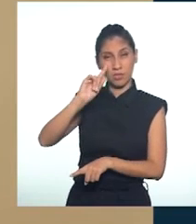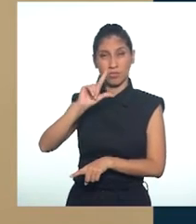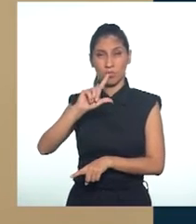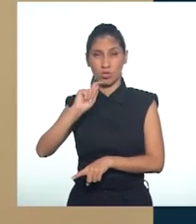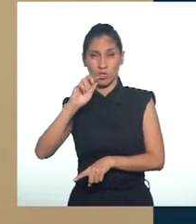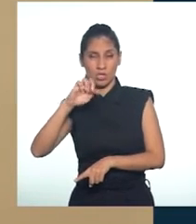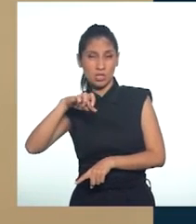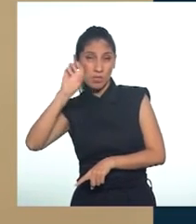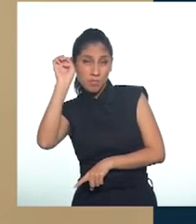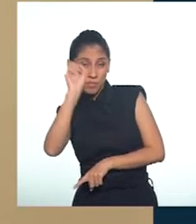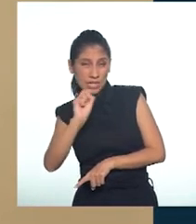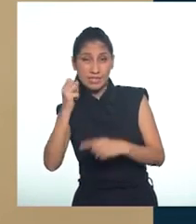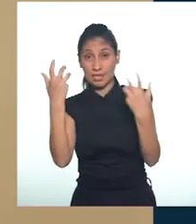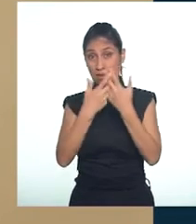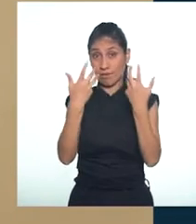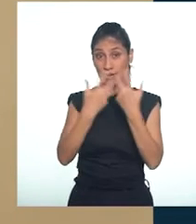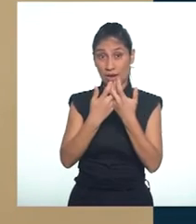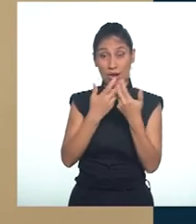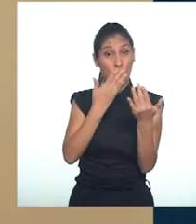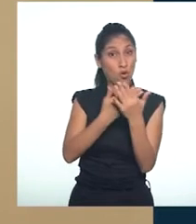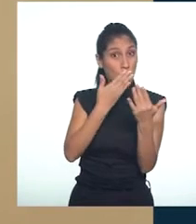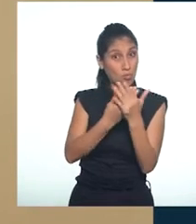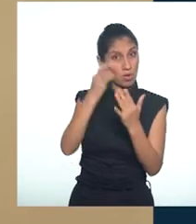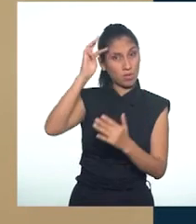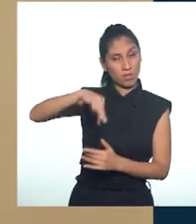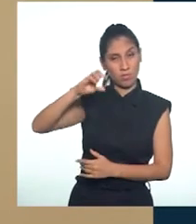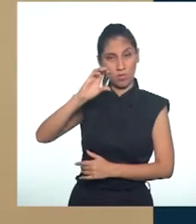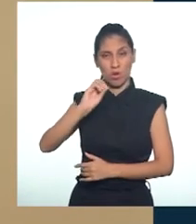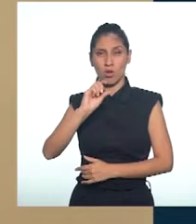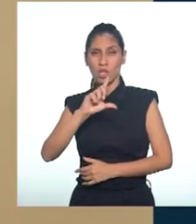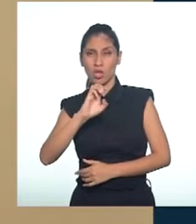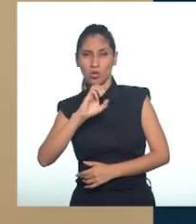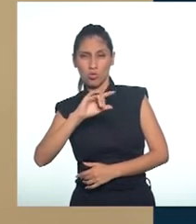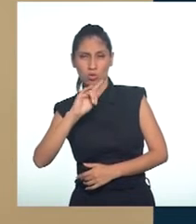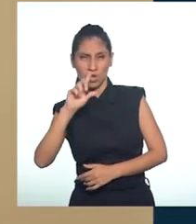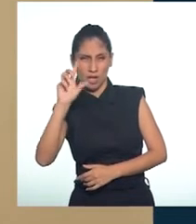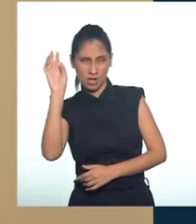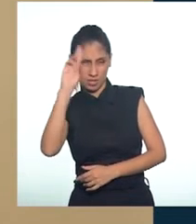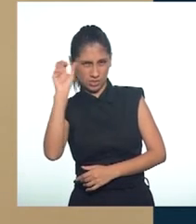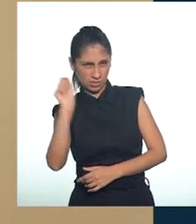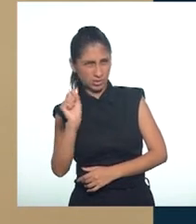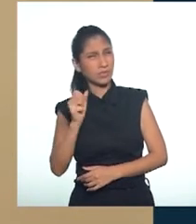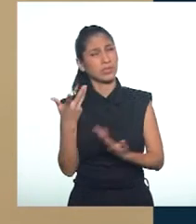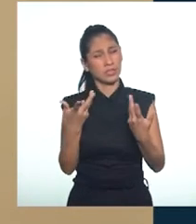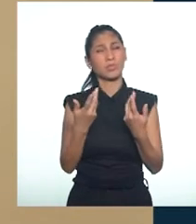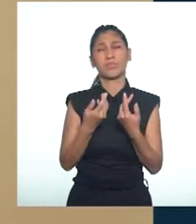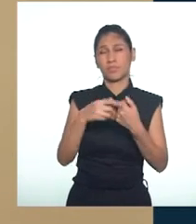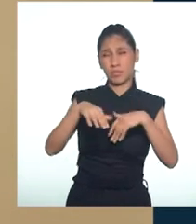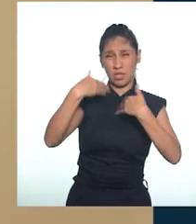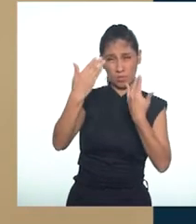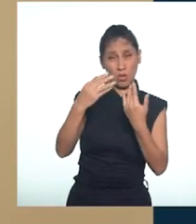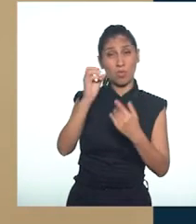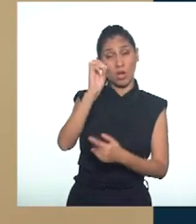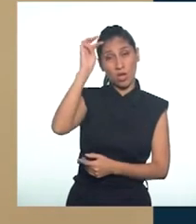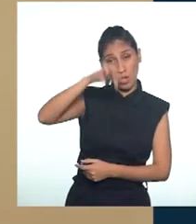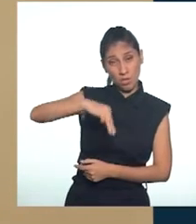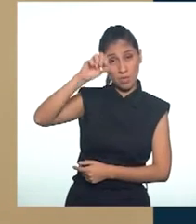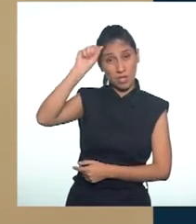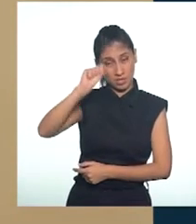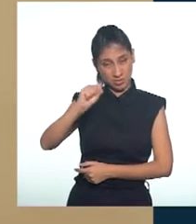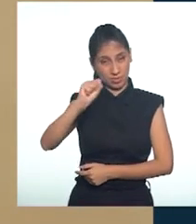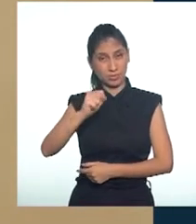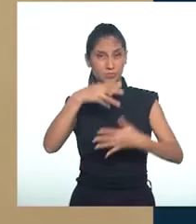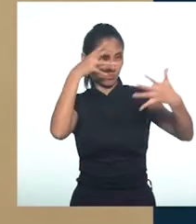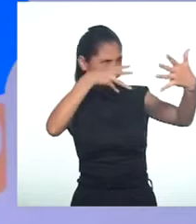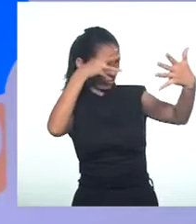basados en pruebas moleculares que ya están siendo recomendadas para su uso programático por la Organización Mundial